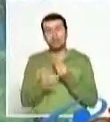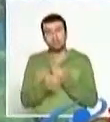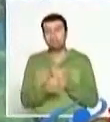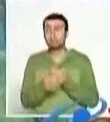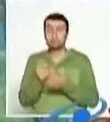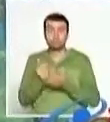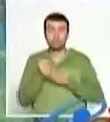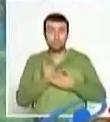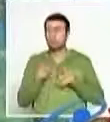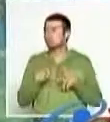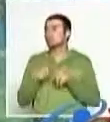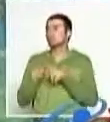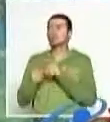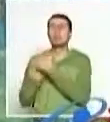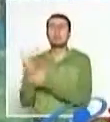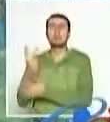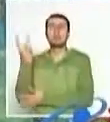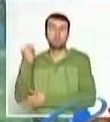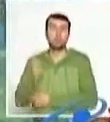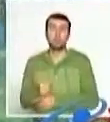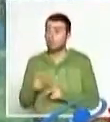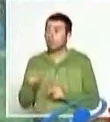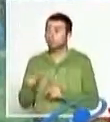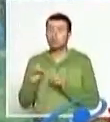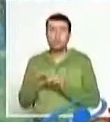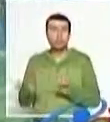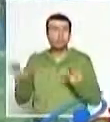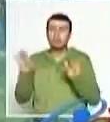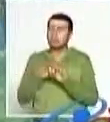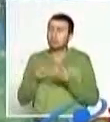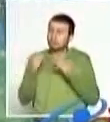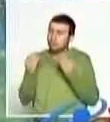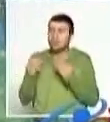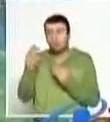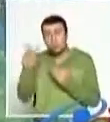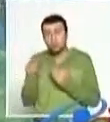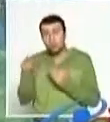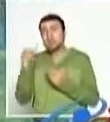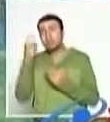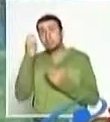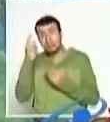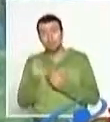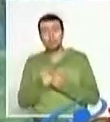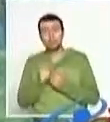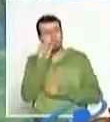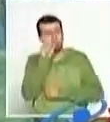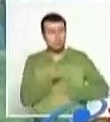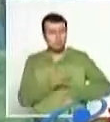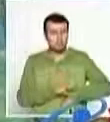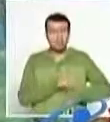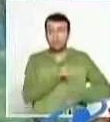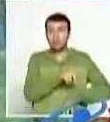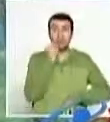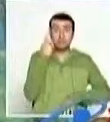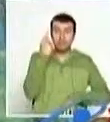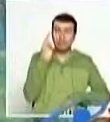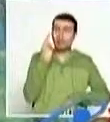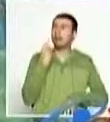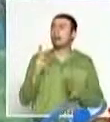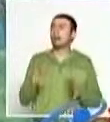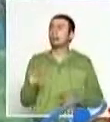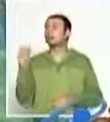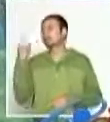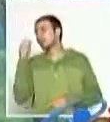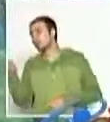gama de verduras. Pero es muy importante que la persona entienda, el médico entienda lo que sí entendió el que me lavó el